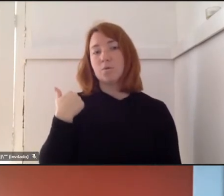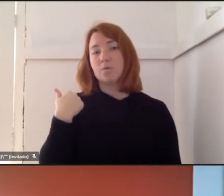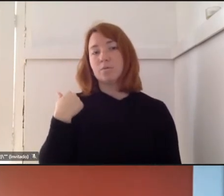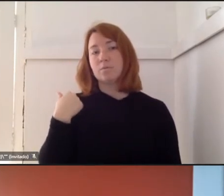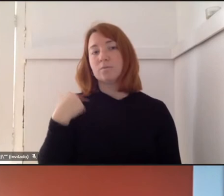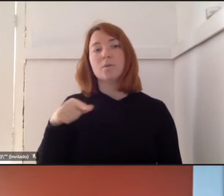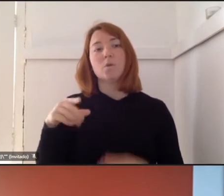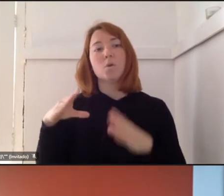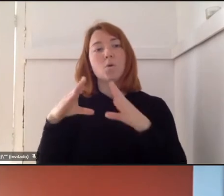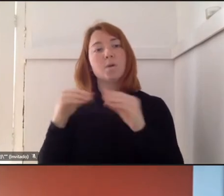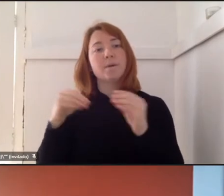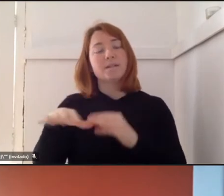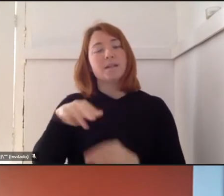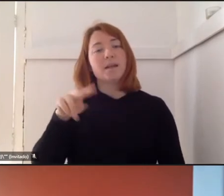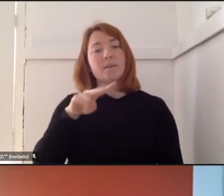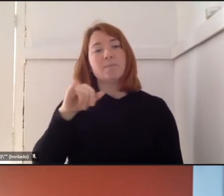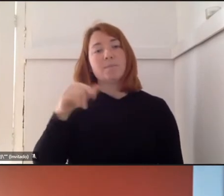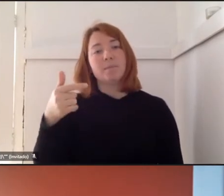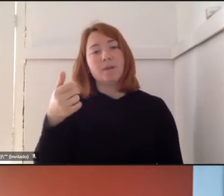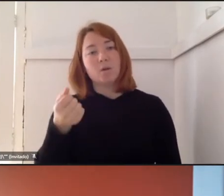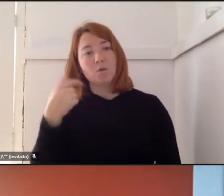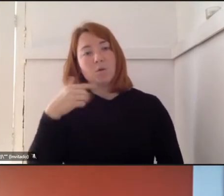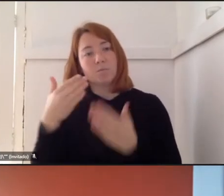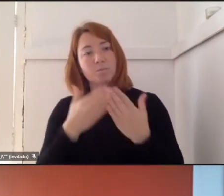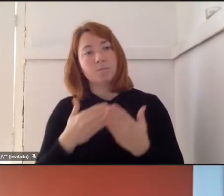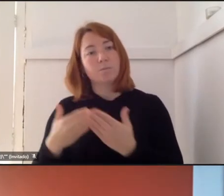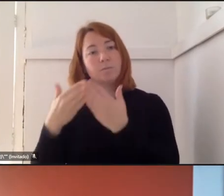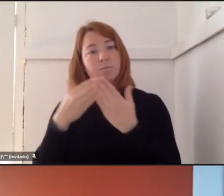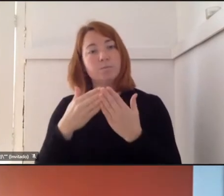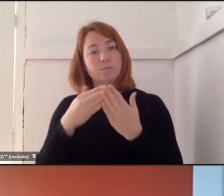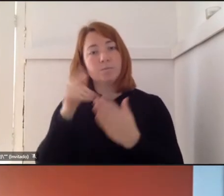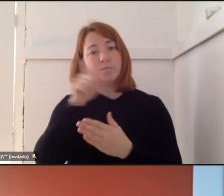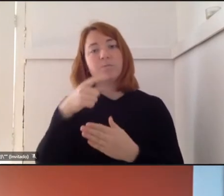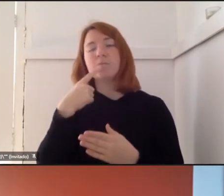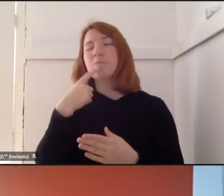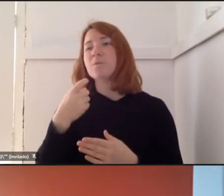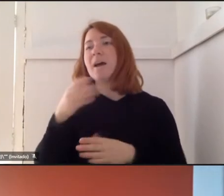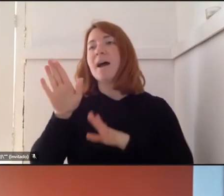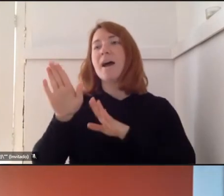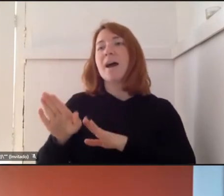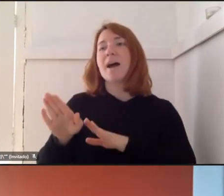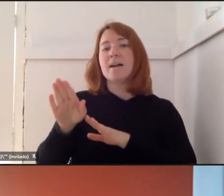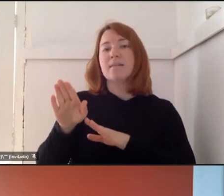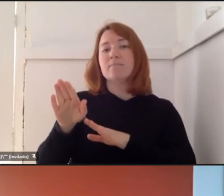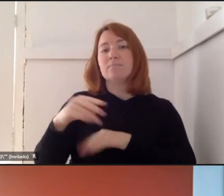Vigo, en el que se preguntaba a las egresadas y egresados si habían vivido